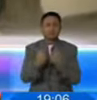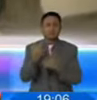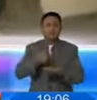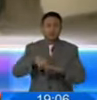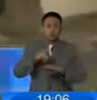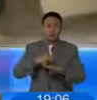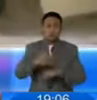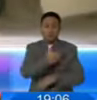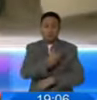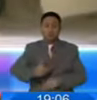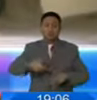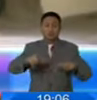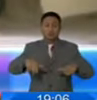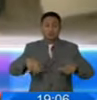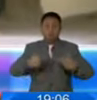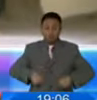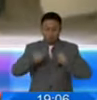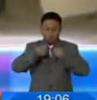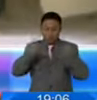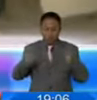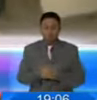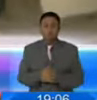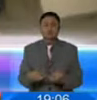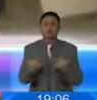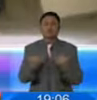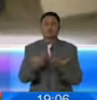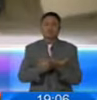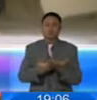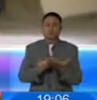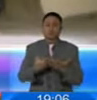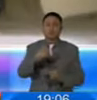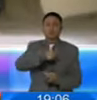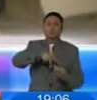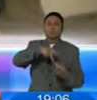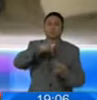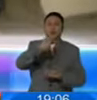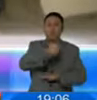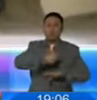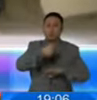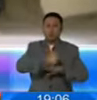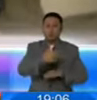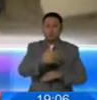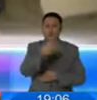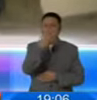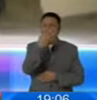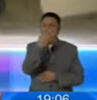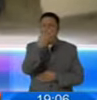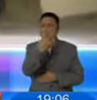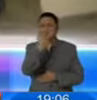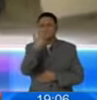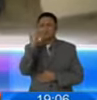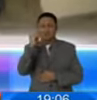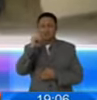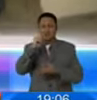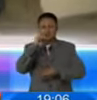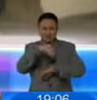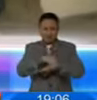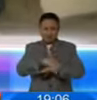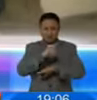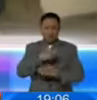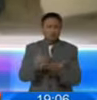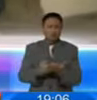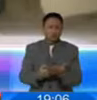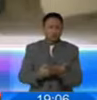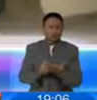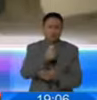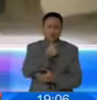por el presidente Lenín Moreno, la tarde de hoy se reunió con el prefecto de Guayas, quien llegó cerca de las 16:30 y mantuvieron una reunión a